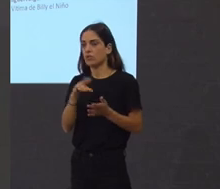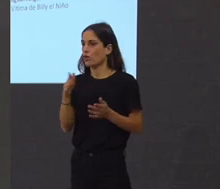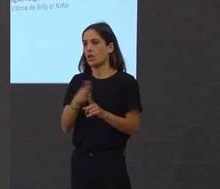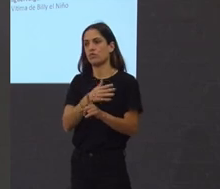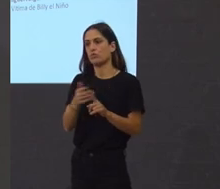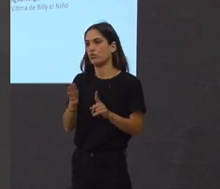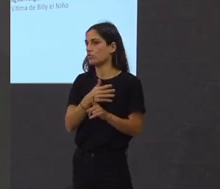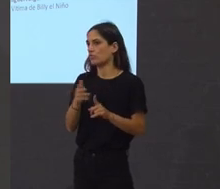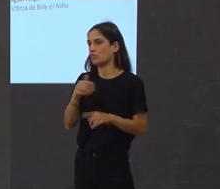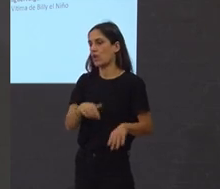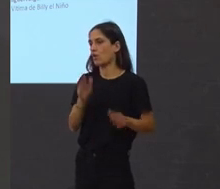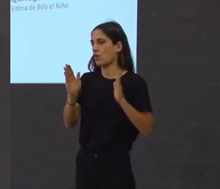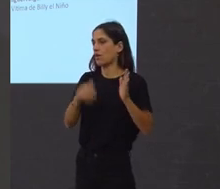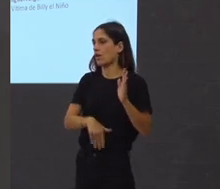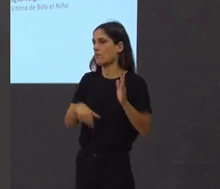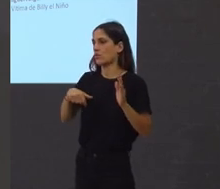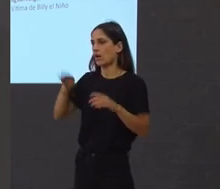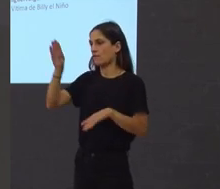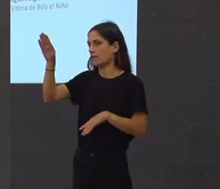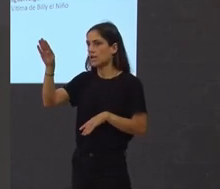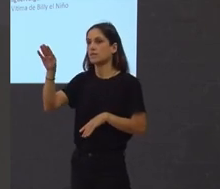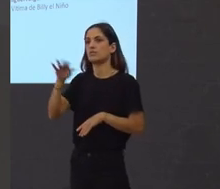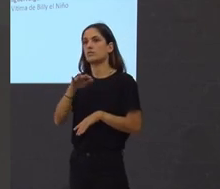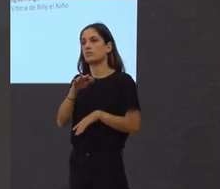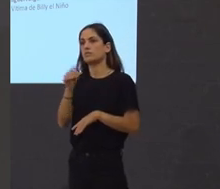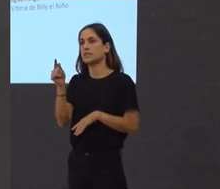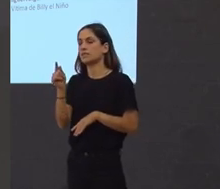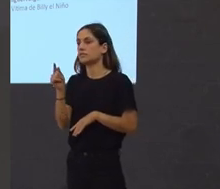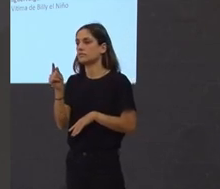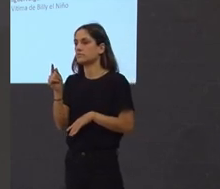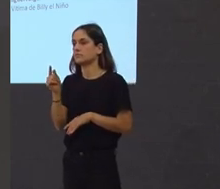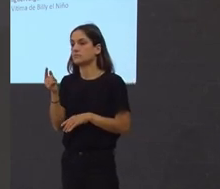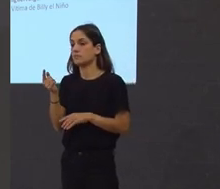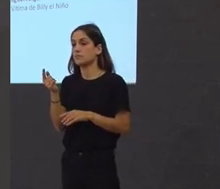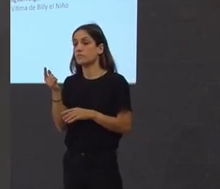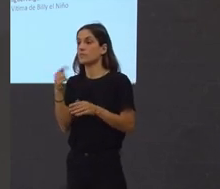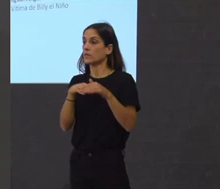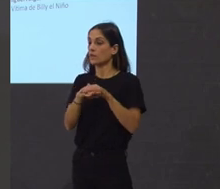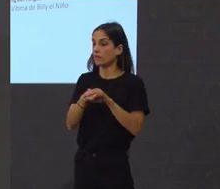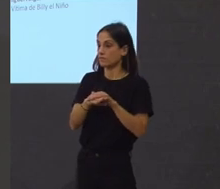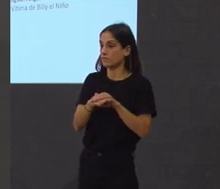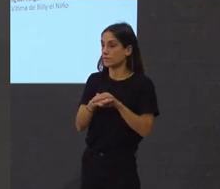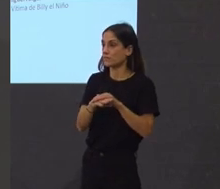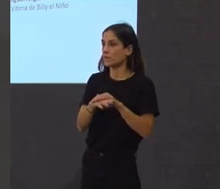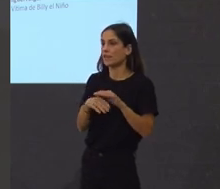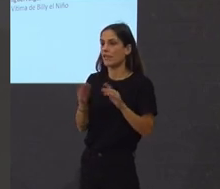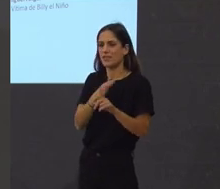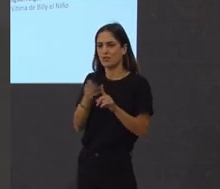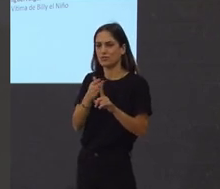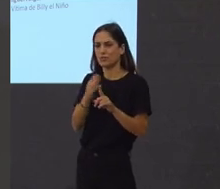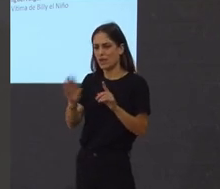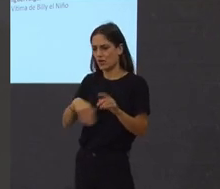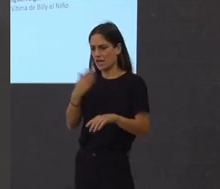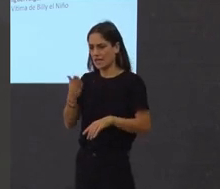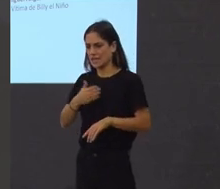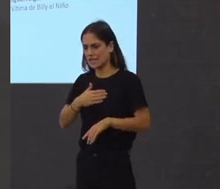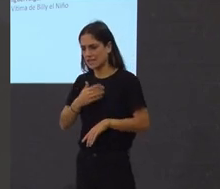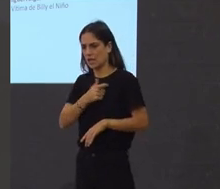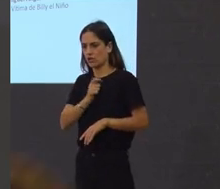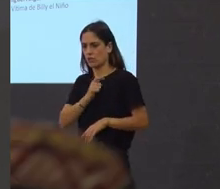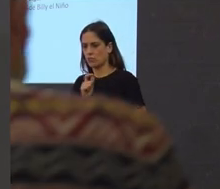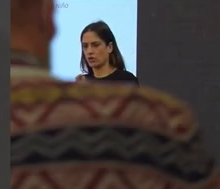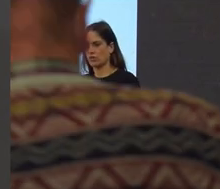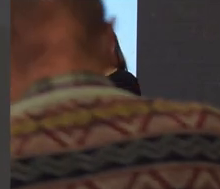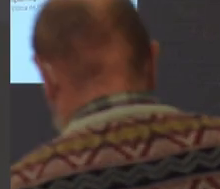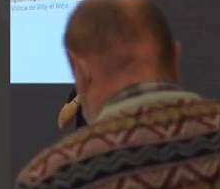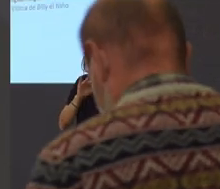siguiente amanece huyendo un policía condecorado no sólo franquismo sino por la nuestra democracia y